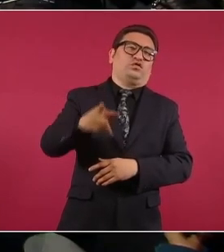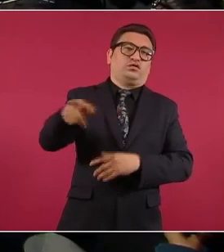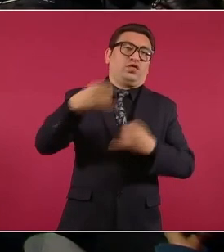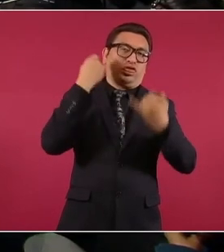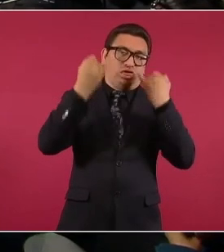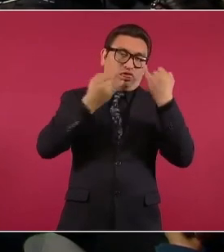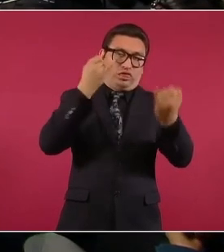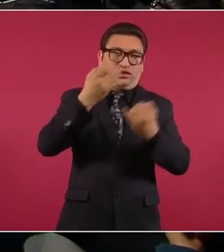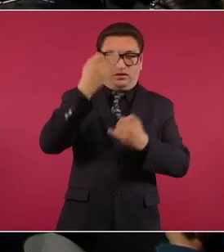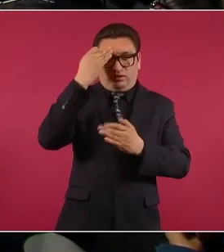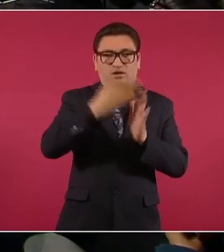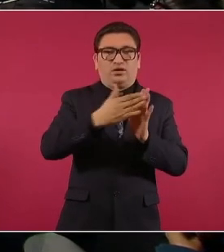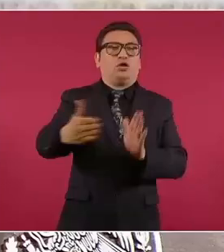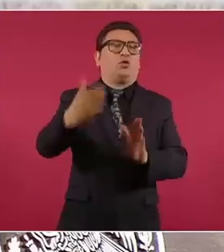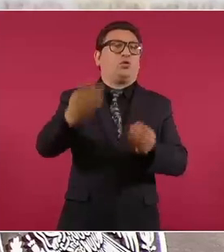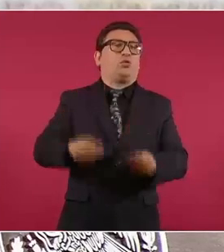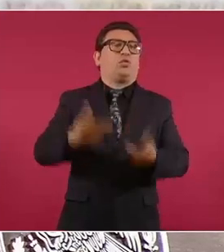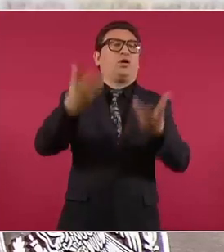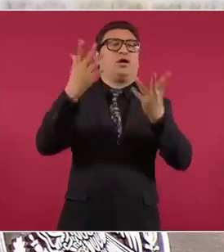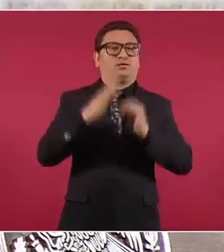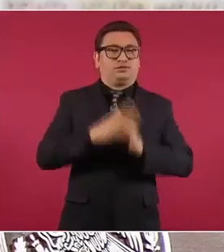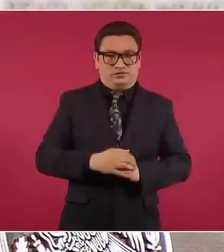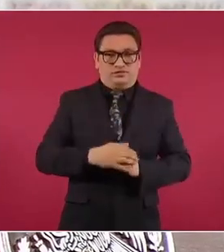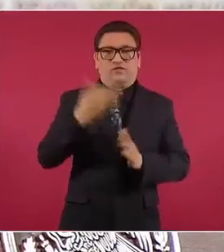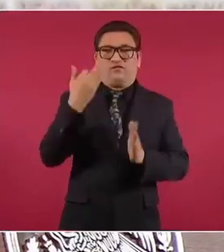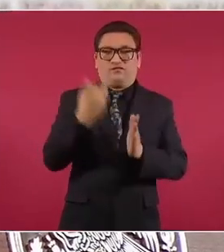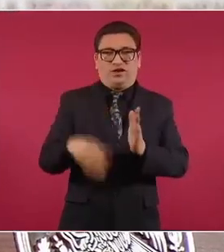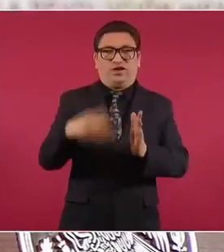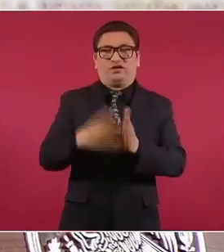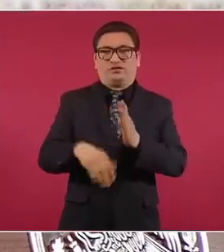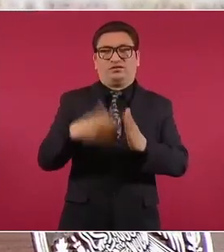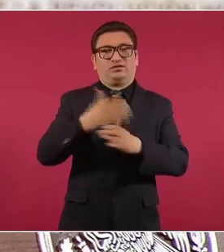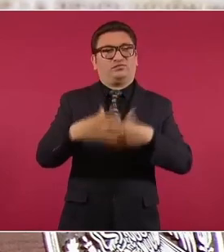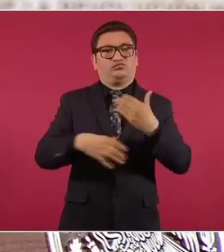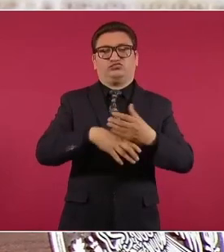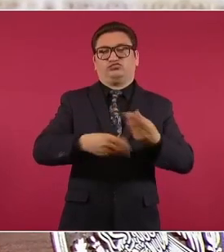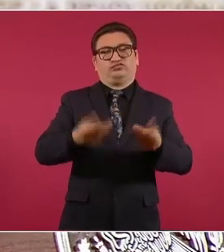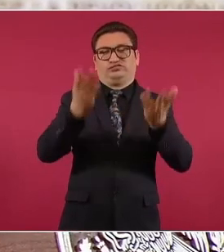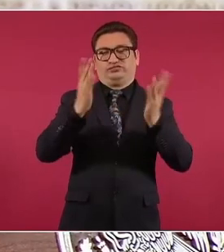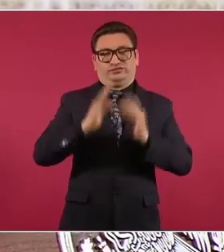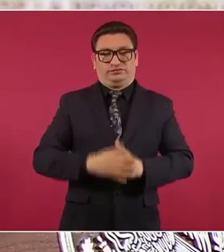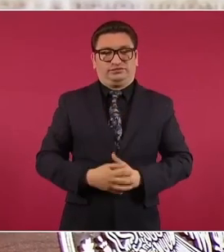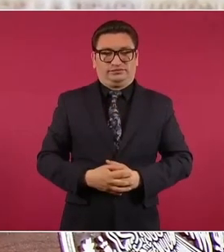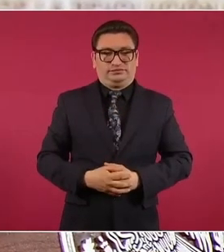Imagínense cuánto falta. ¿Cuántas cosas van a pasar todavía?